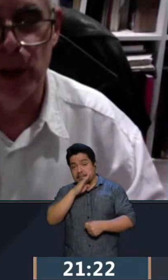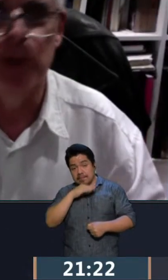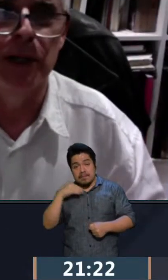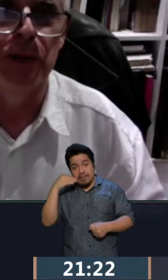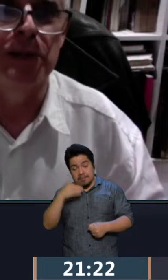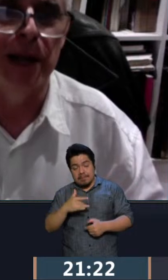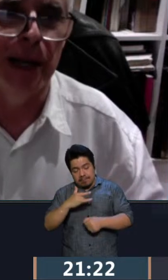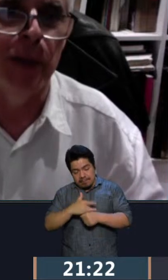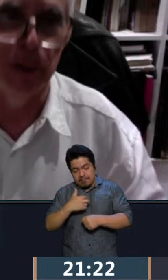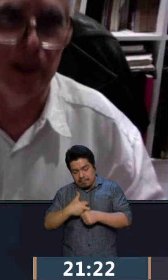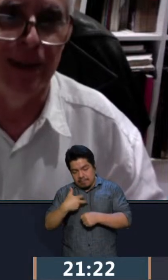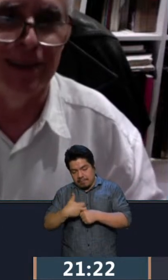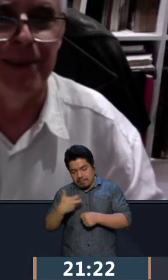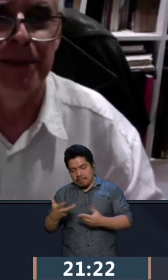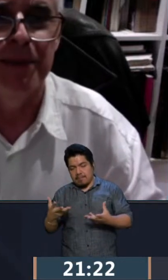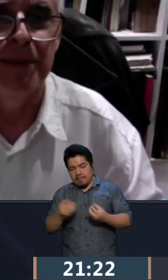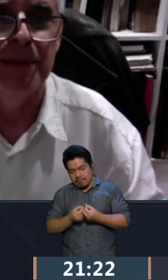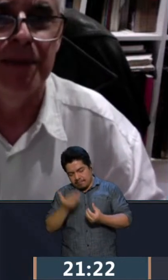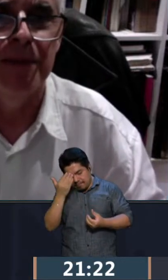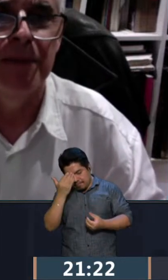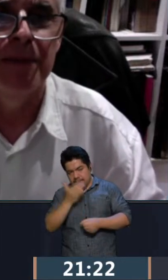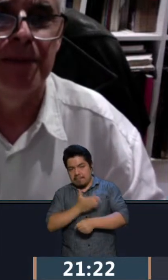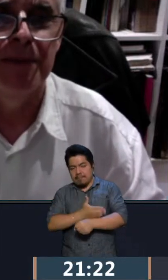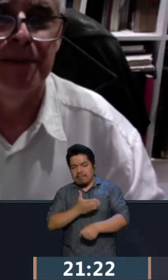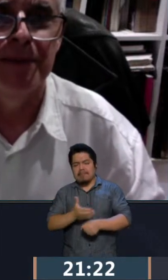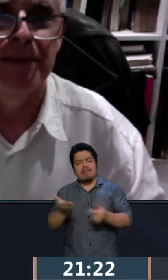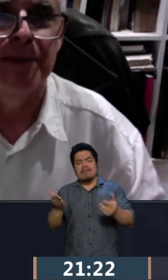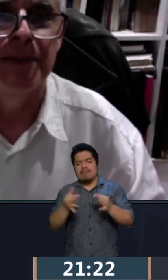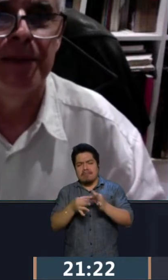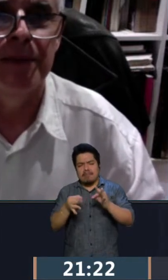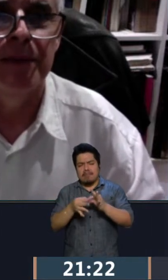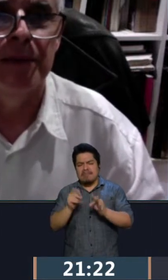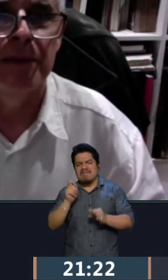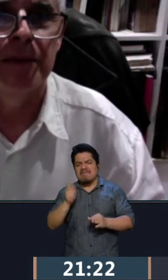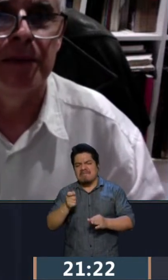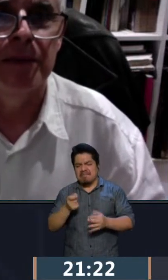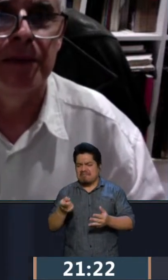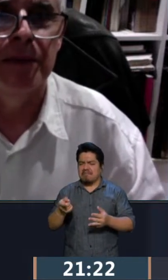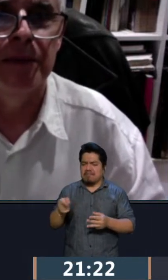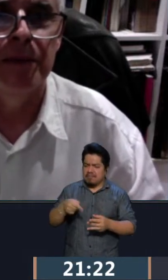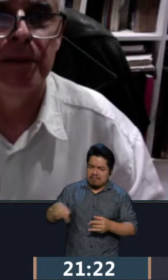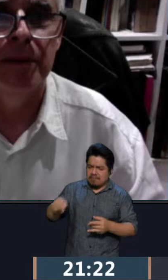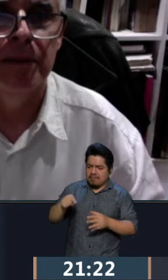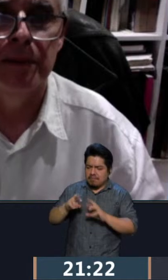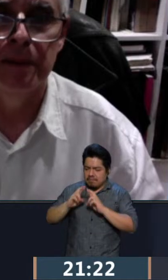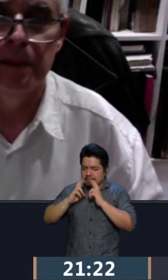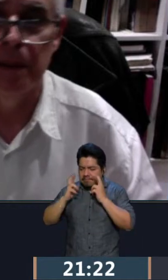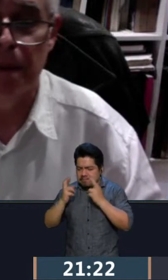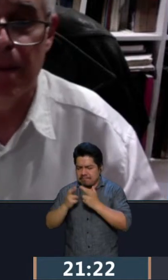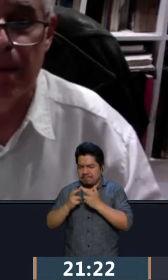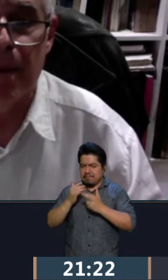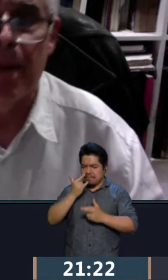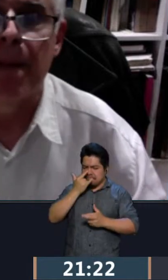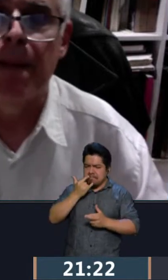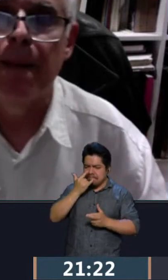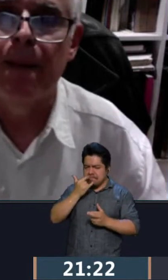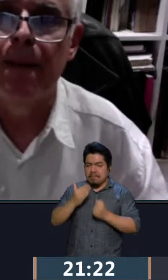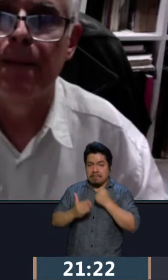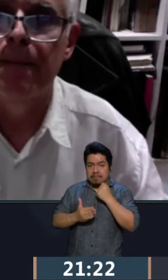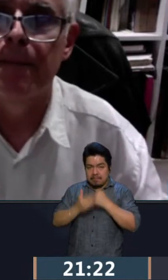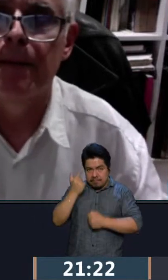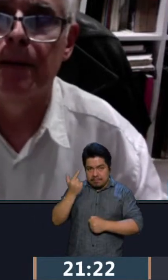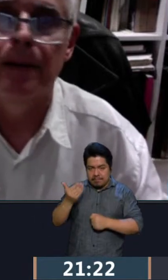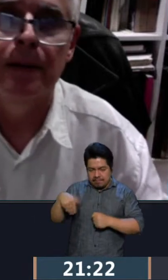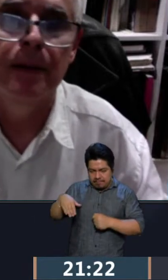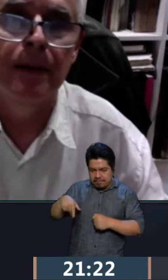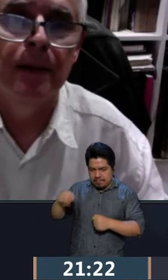muy contento de estar aquí con ustedes. Nosotros agradecidos por tu tiempo. Cuéntanos, ¿qué te dice esta reunión atípica? Porque también sucede, lo veíamos ahorita